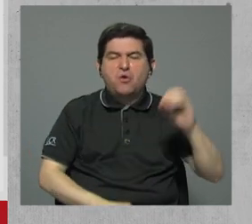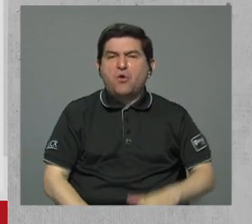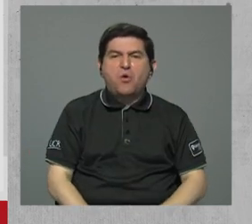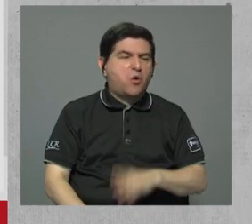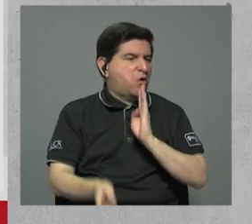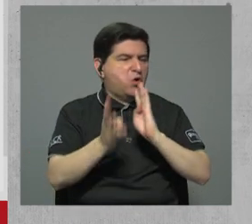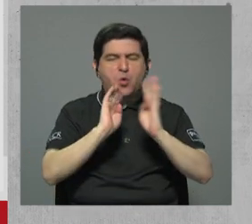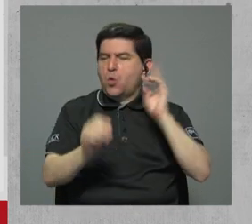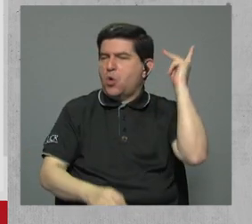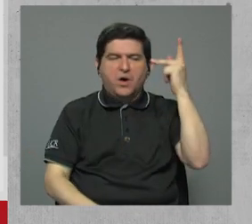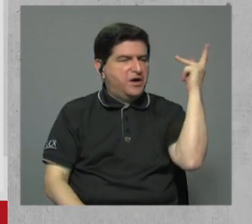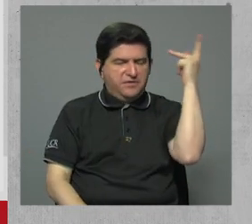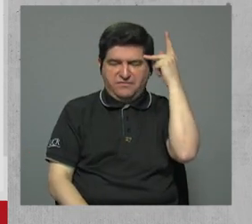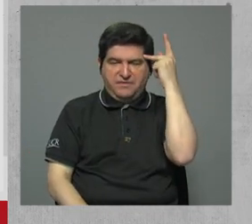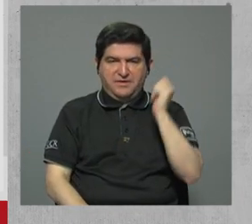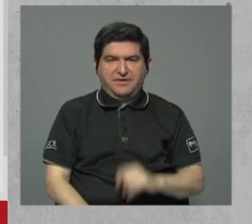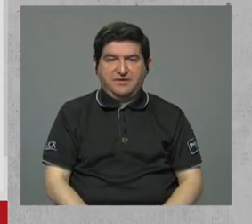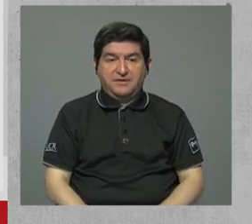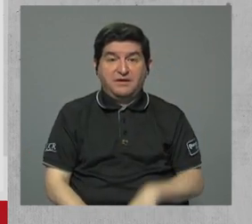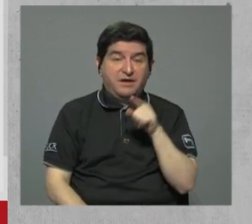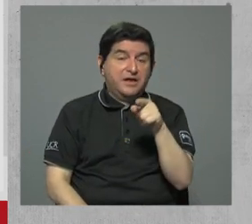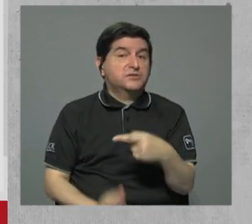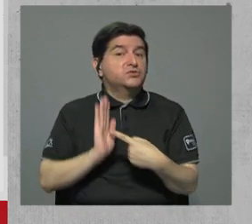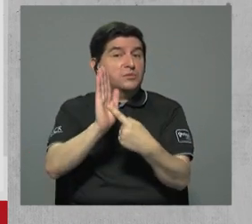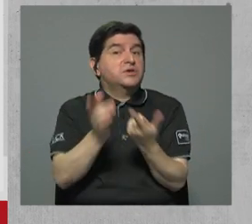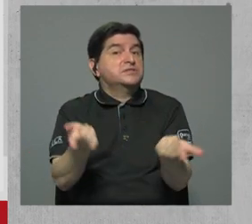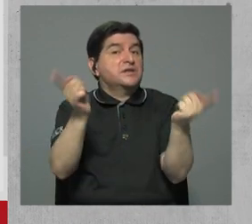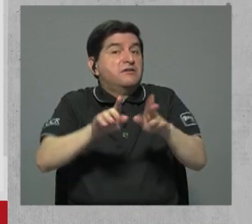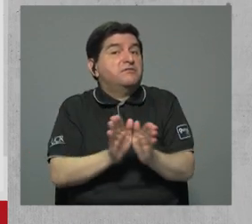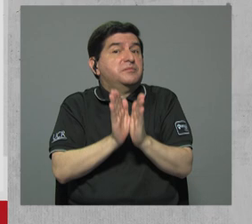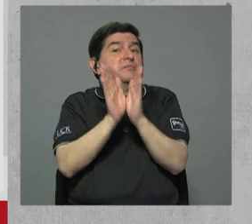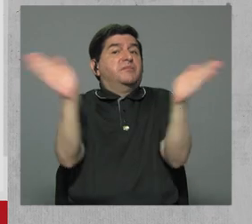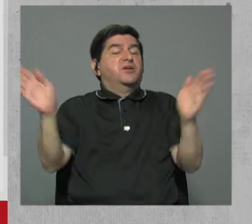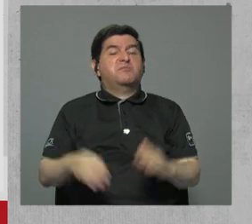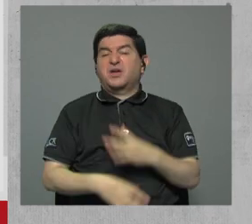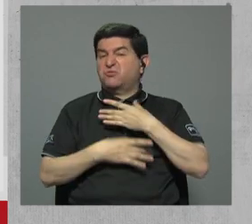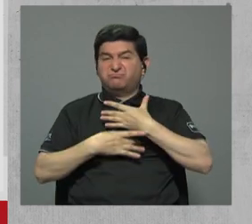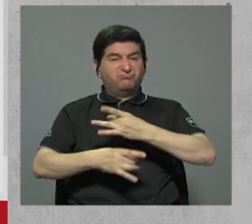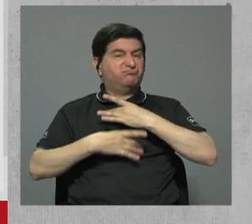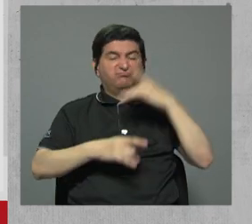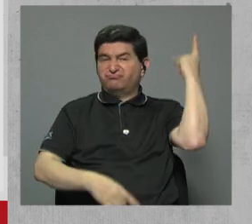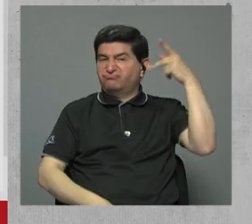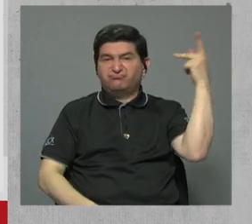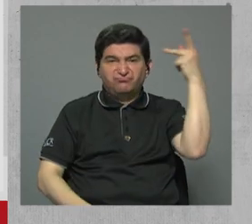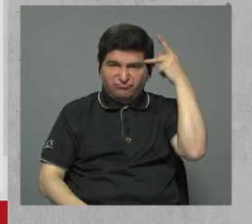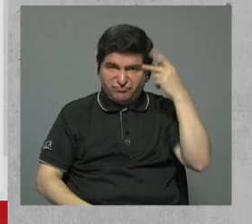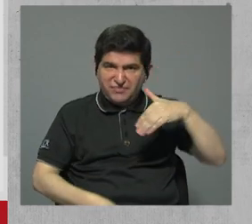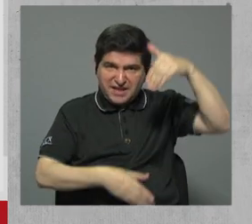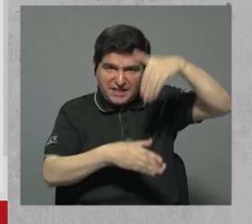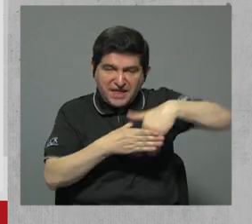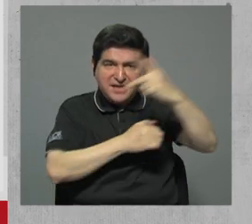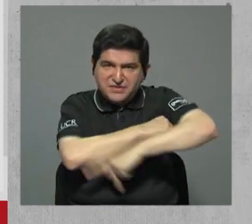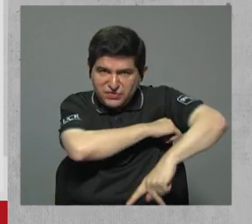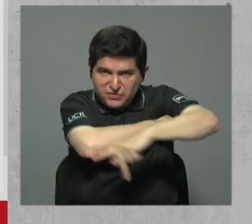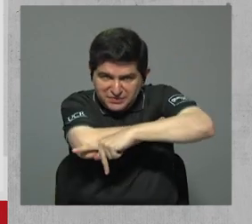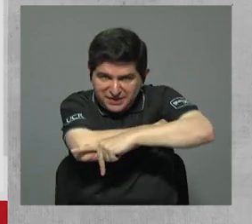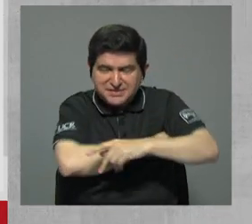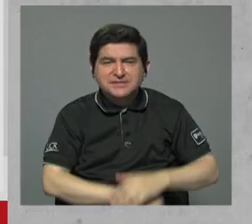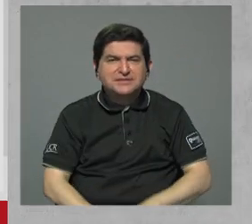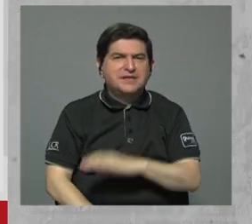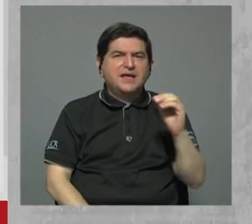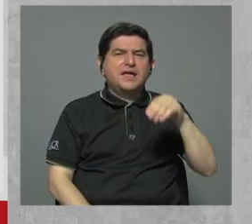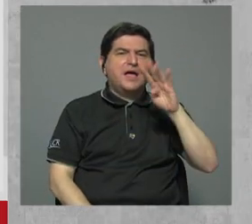habla de política. Esto, por supuesto, que nos habla de un fenómeno generalizado de apatía política, ¿verdad?, que reinan dentro de nuestro país. Y además